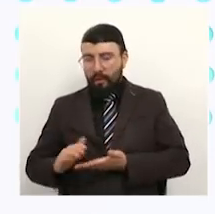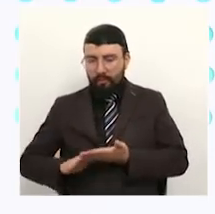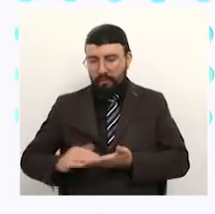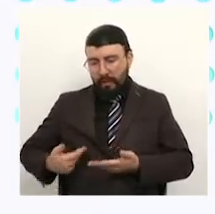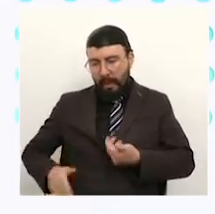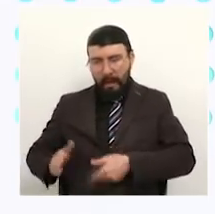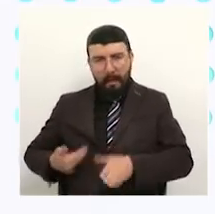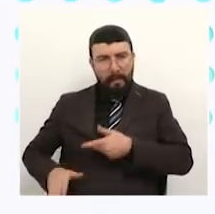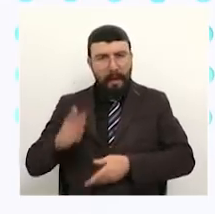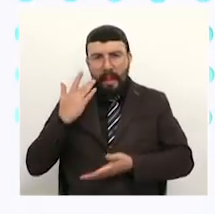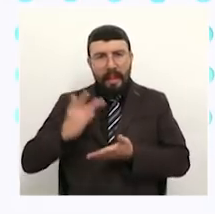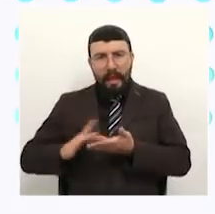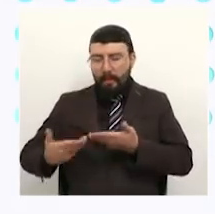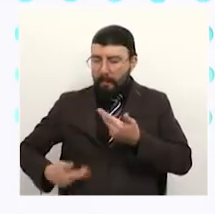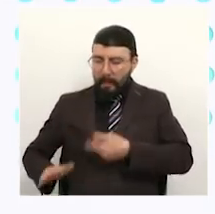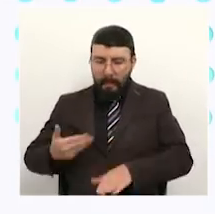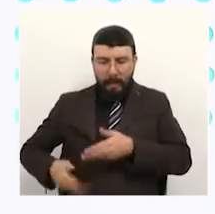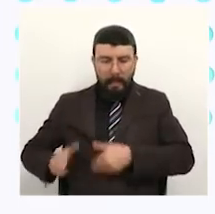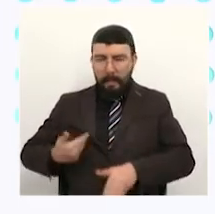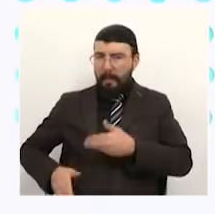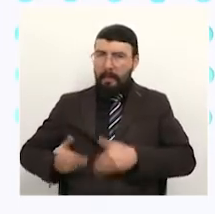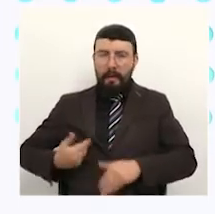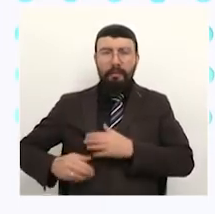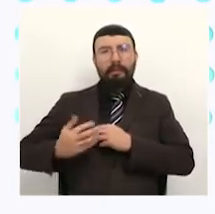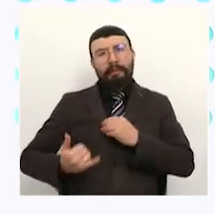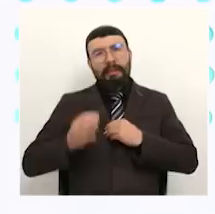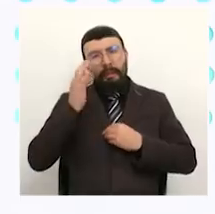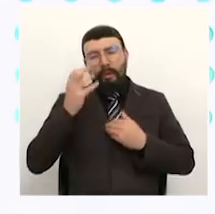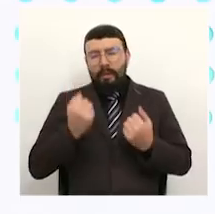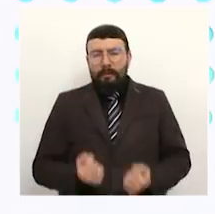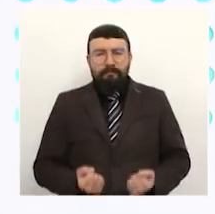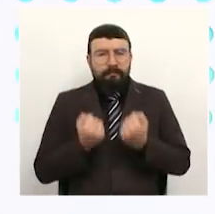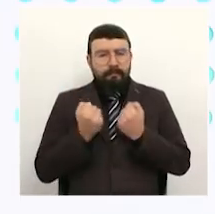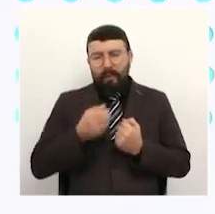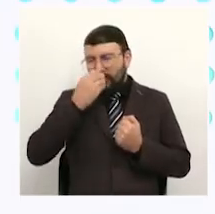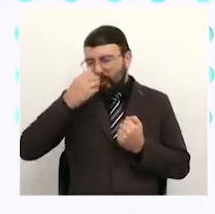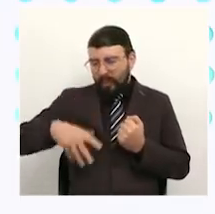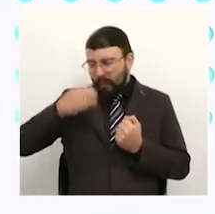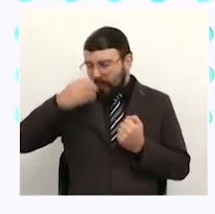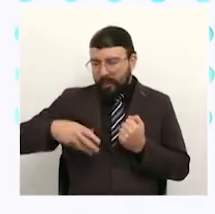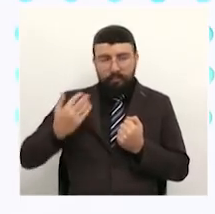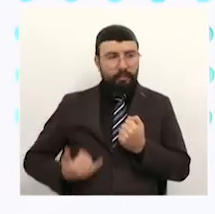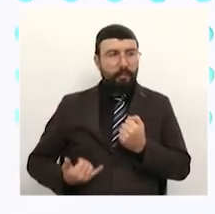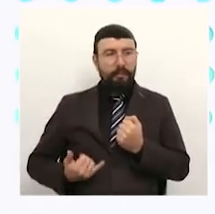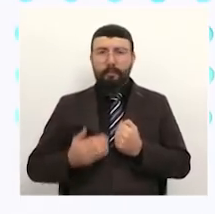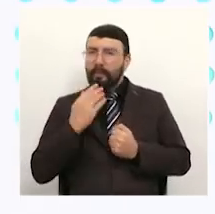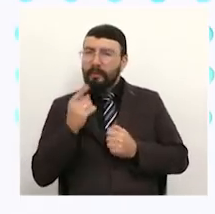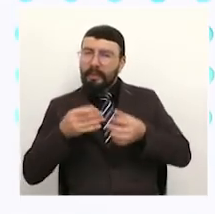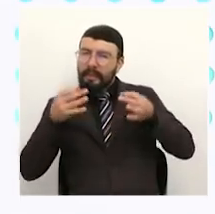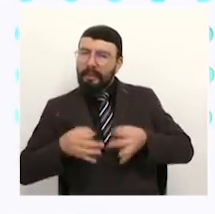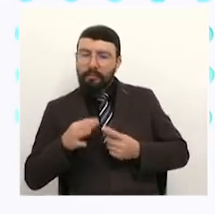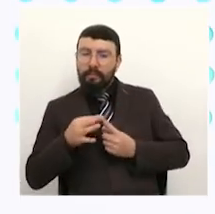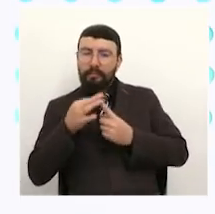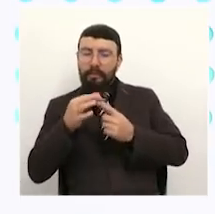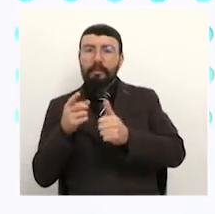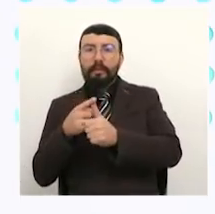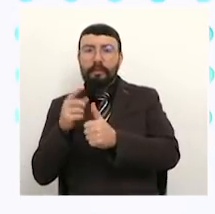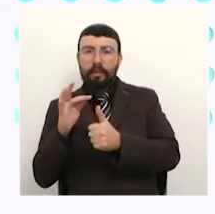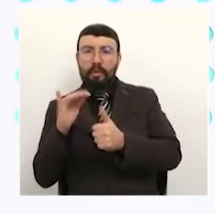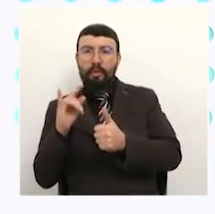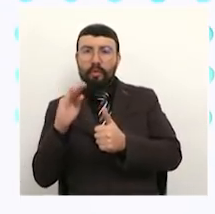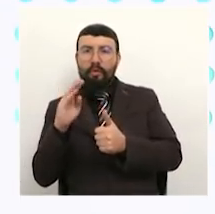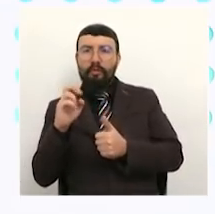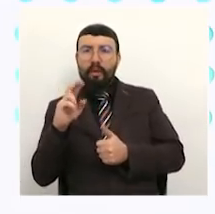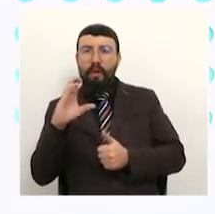se puede ver afectado terriblemente durante cualquier proceso infeccioso en la tuberculosis puntualmente hay dos razones por las cuales el hígado se